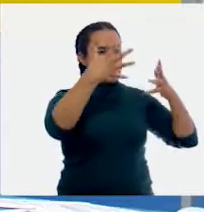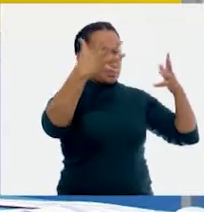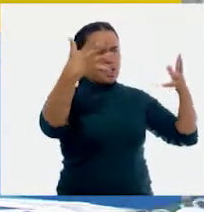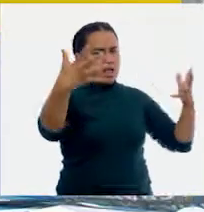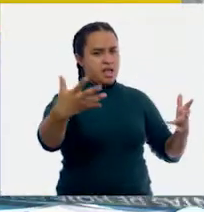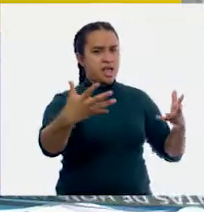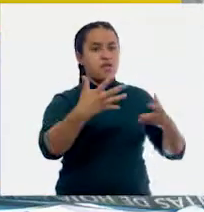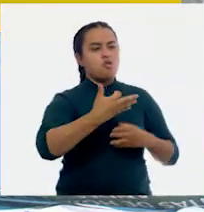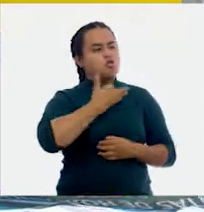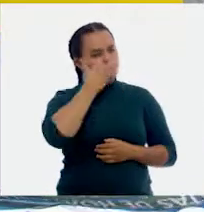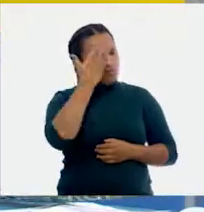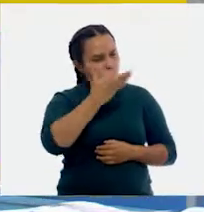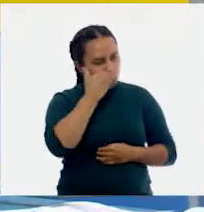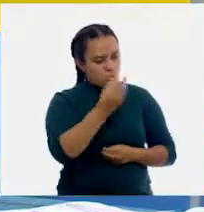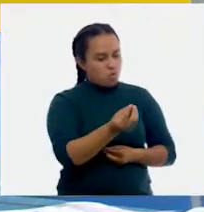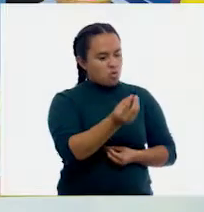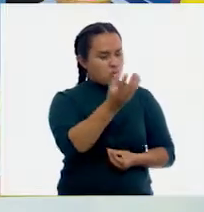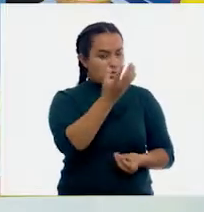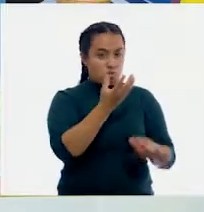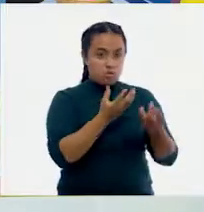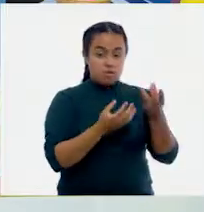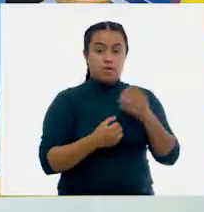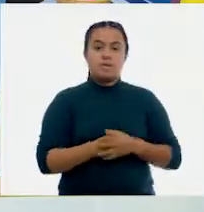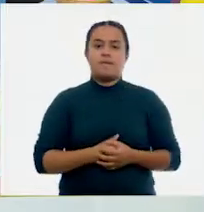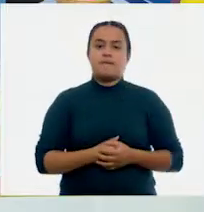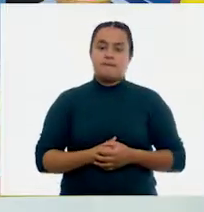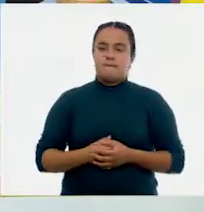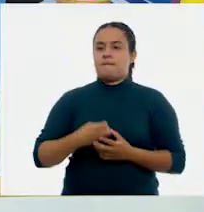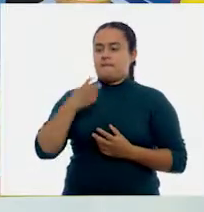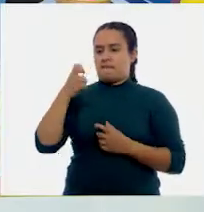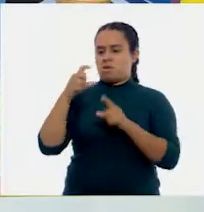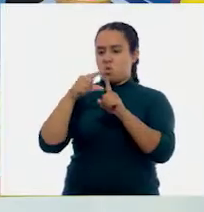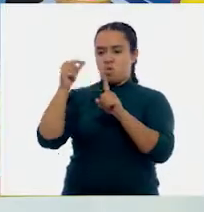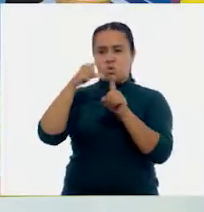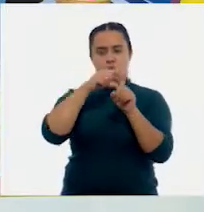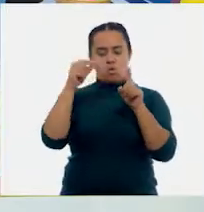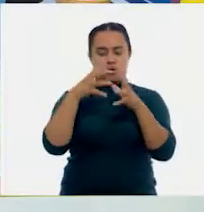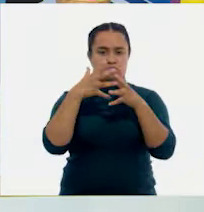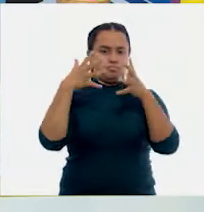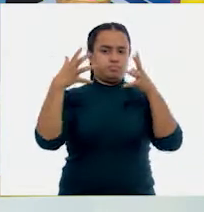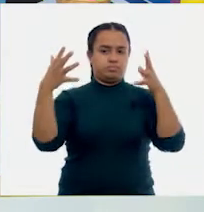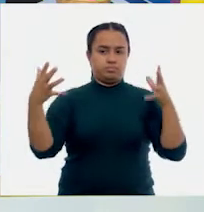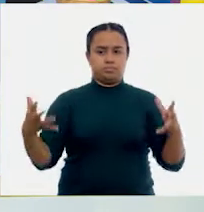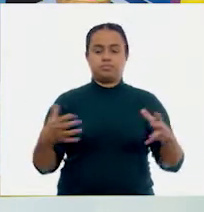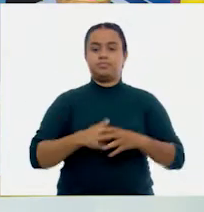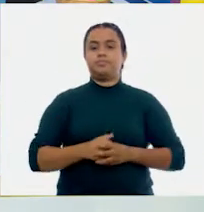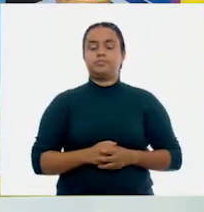Así mucha es. flor. Así es. Con hoja grande. Hoja grande, muy bonitas. Perfecto.